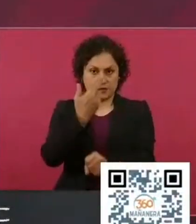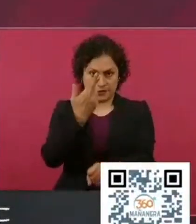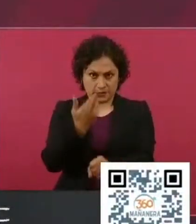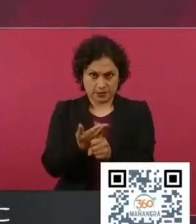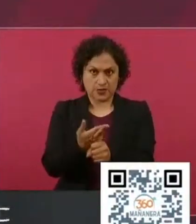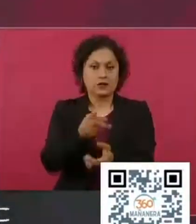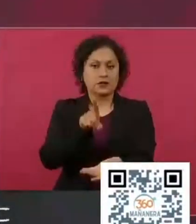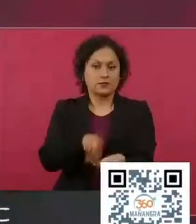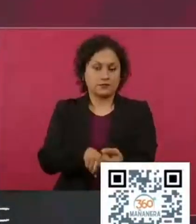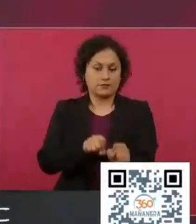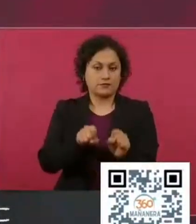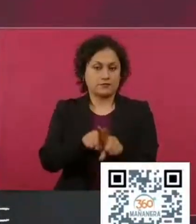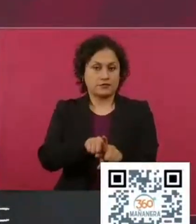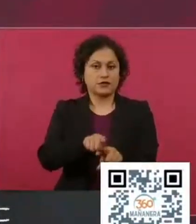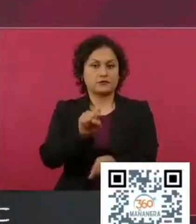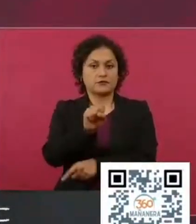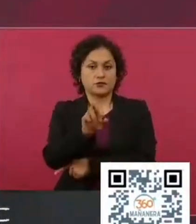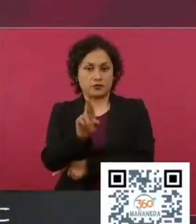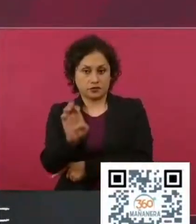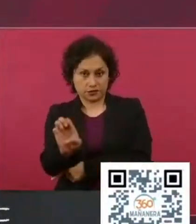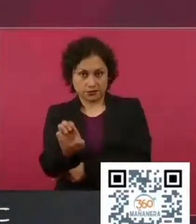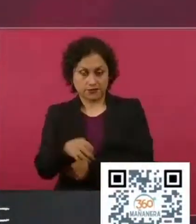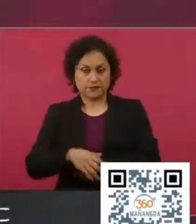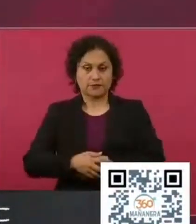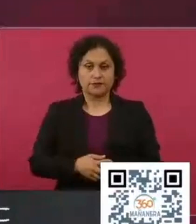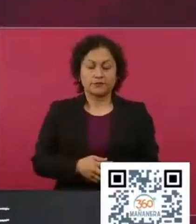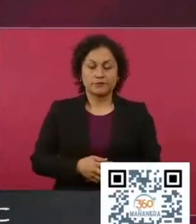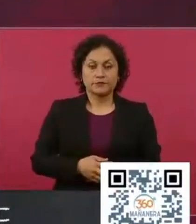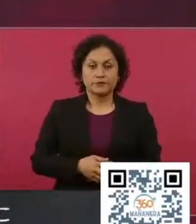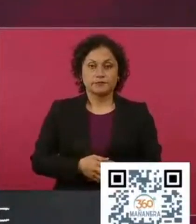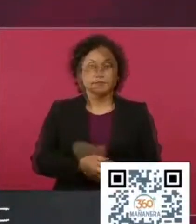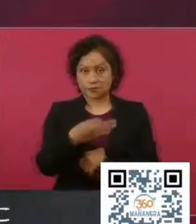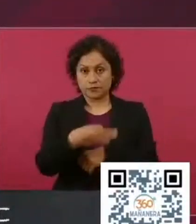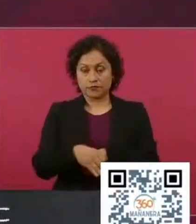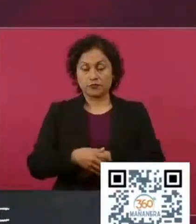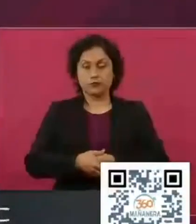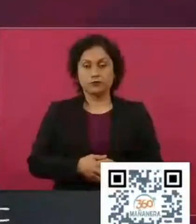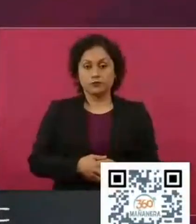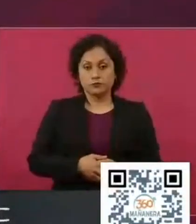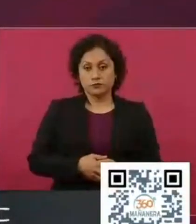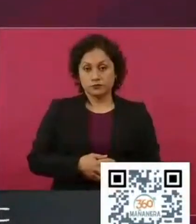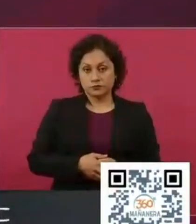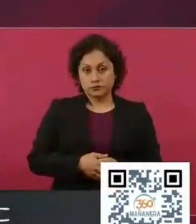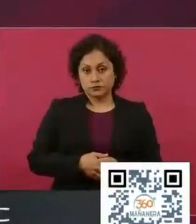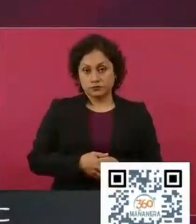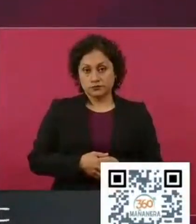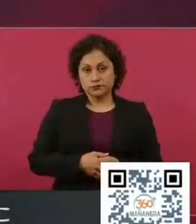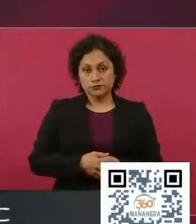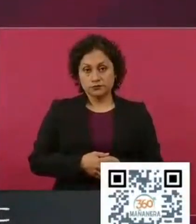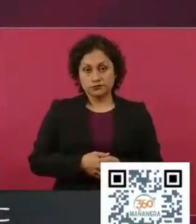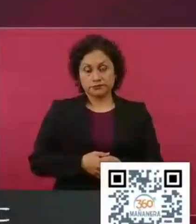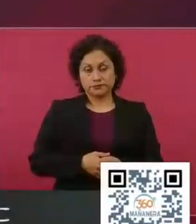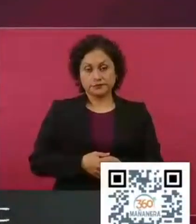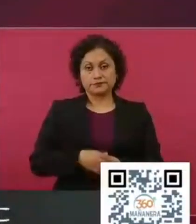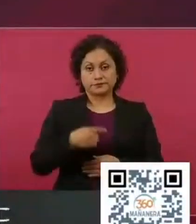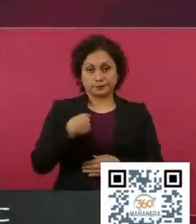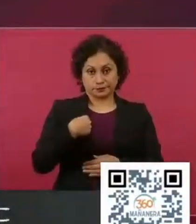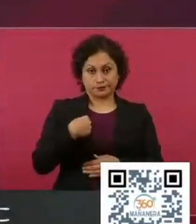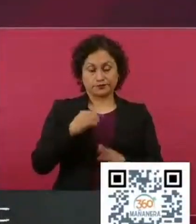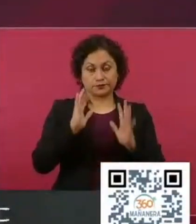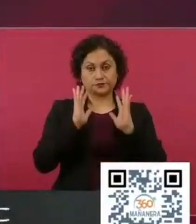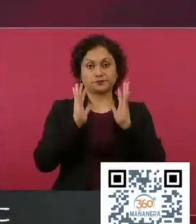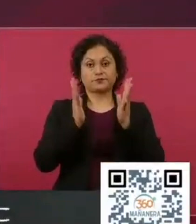de la secretaría de relaciones exteriores y ya designado para ocupar